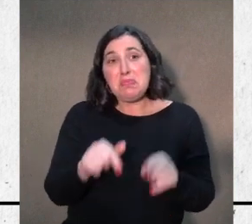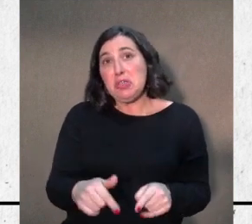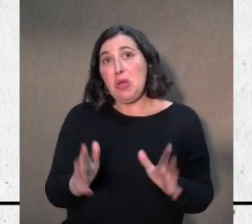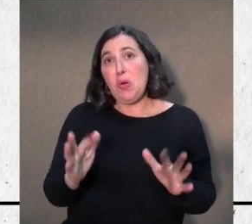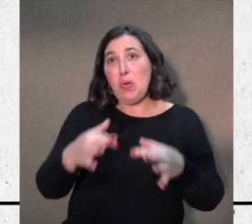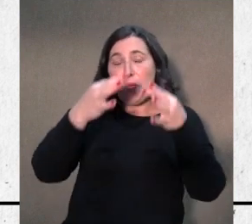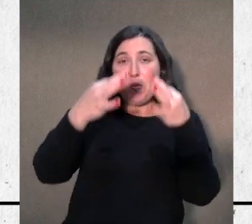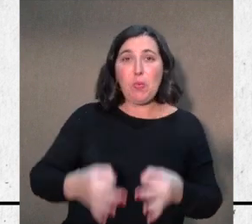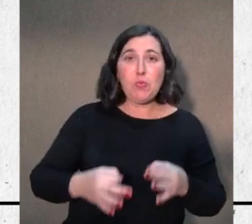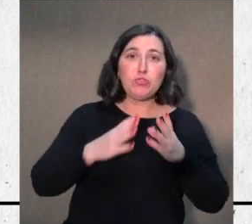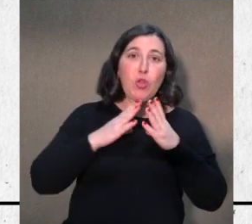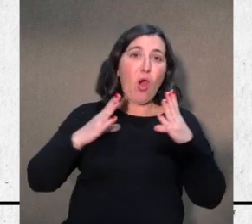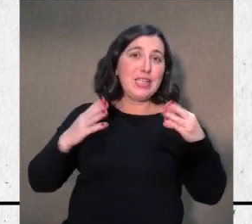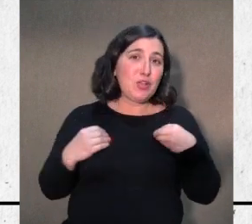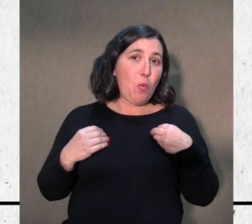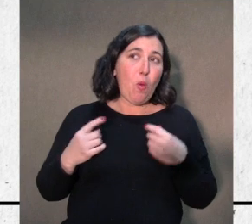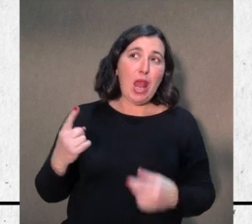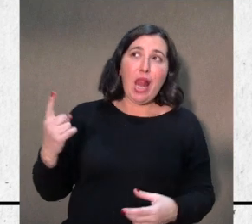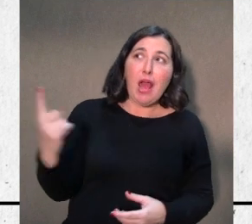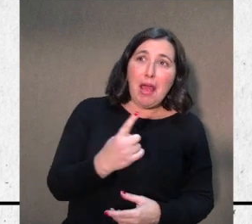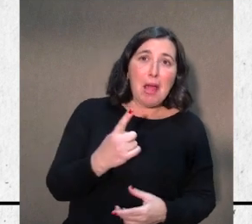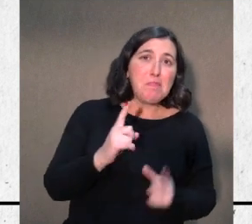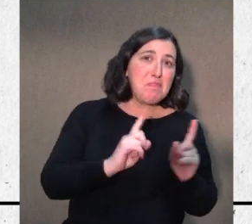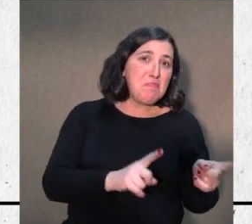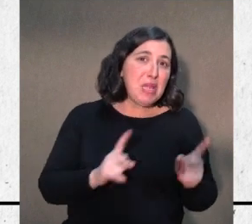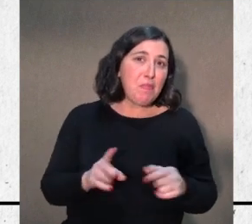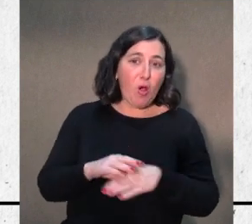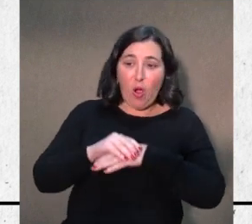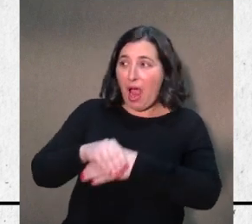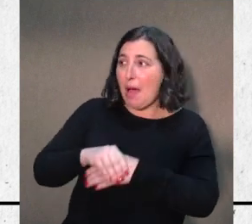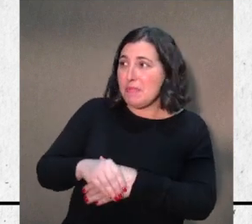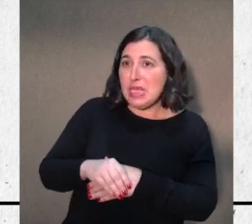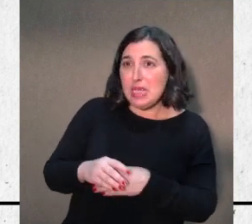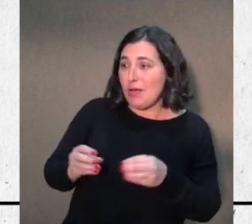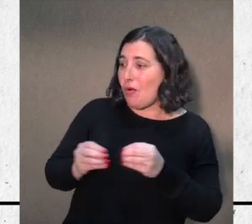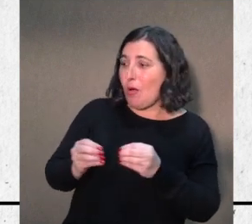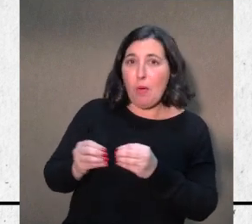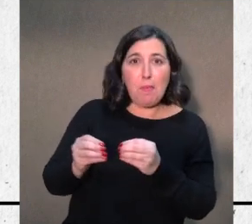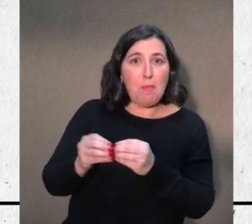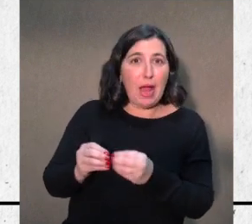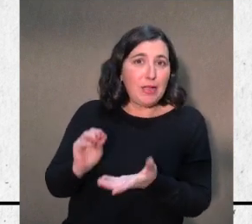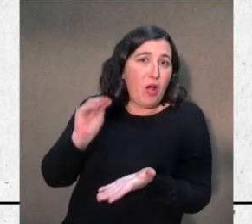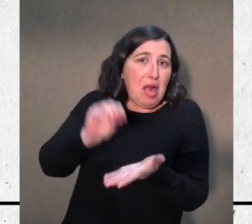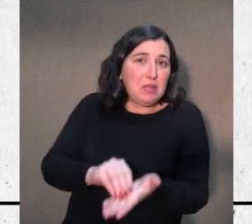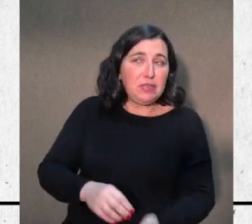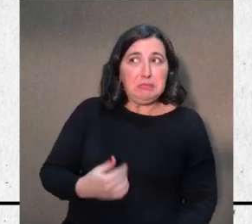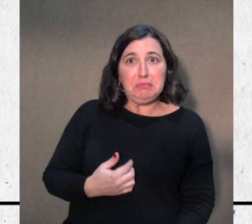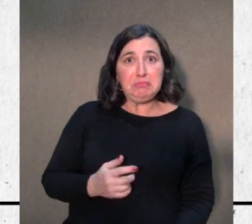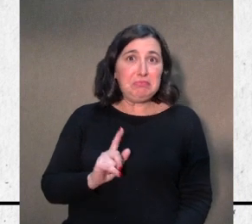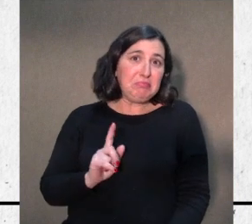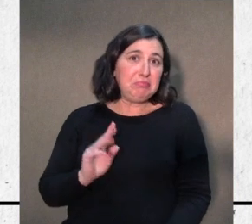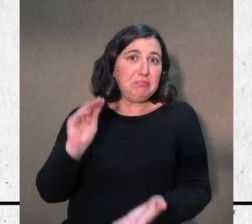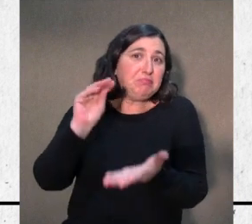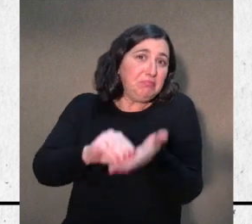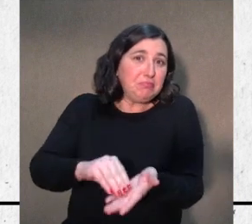como que se inscribían, lo hacían, y bueno, era como que me llevaba la masa de que, bueno, si están mis